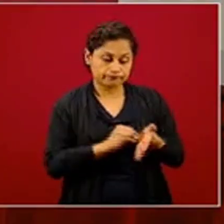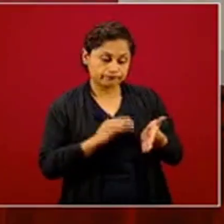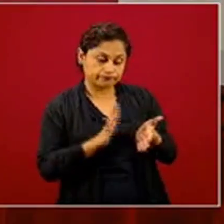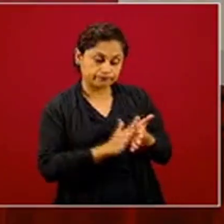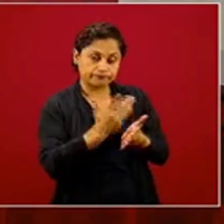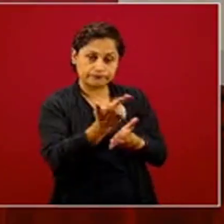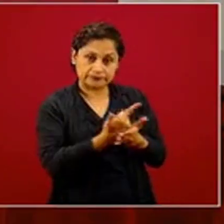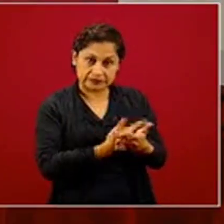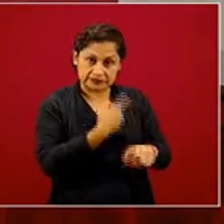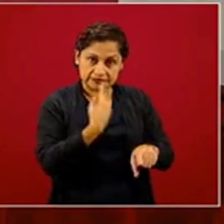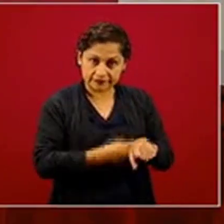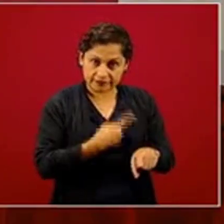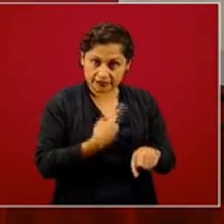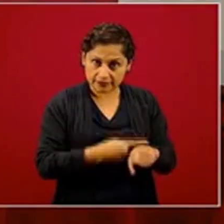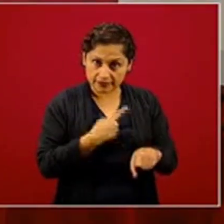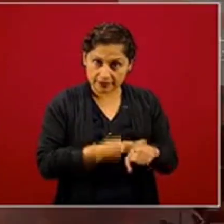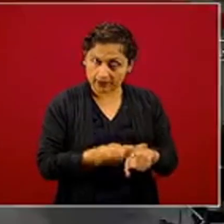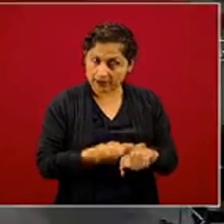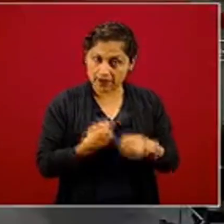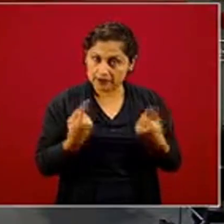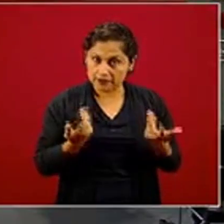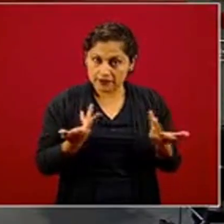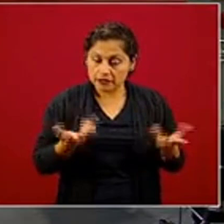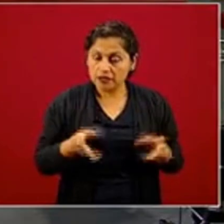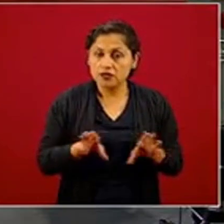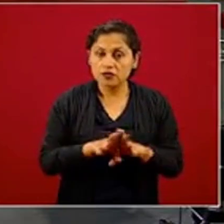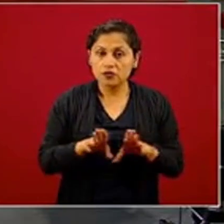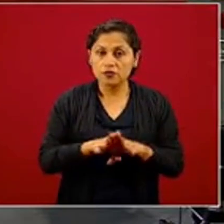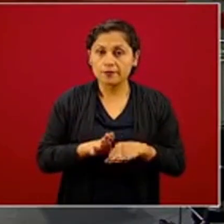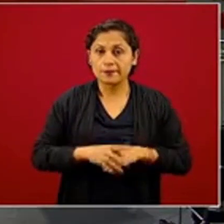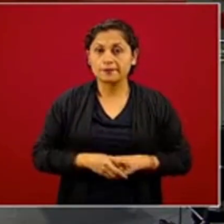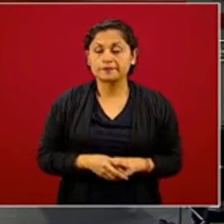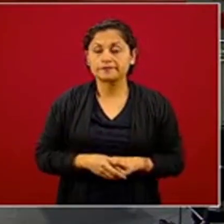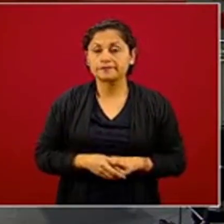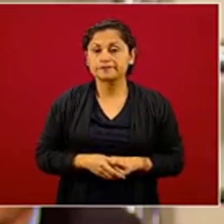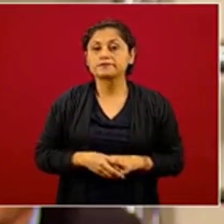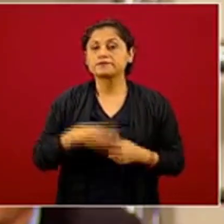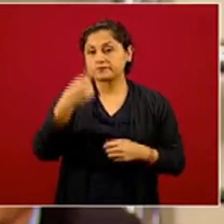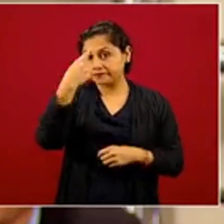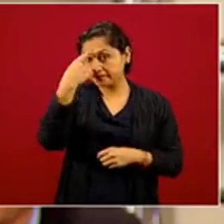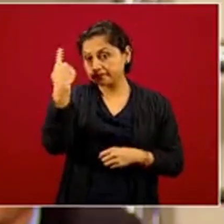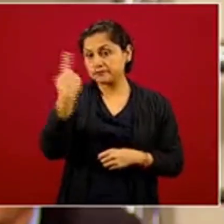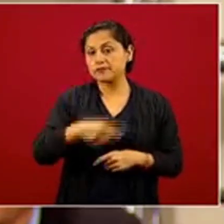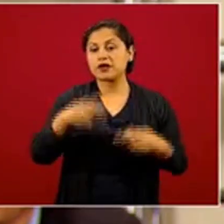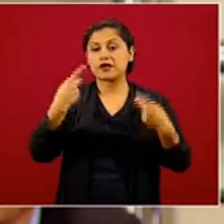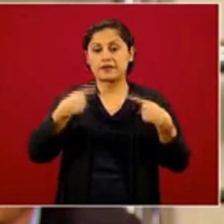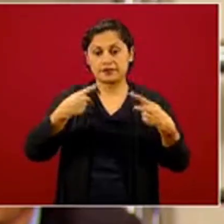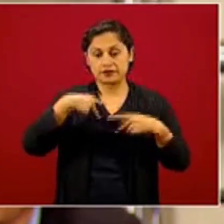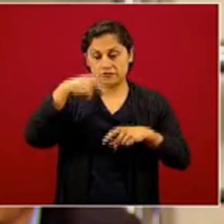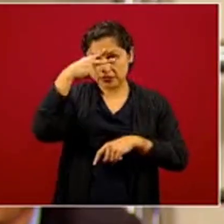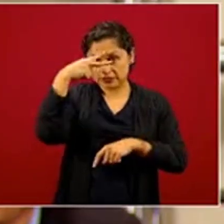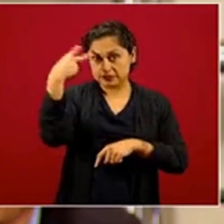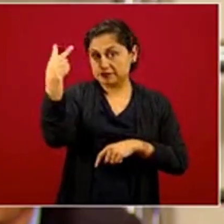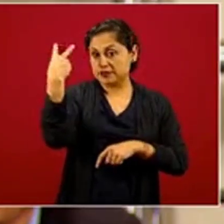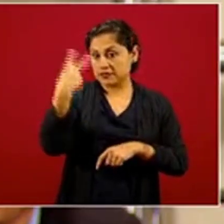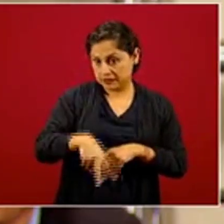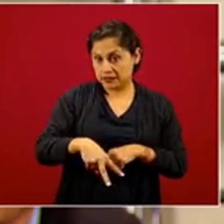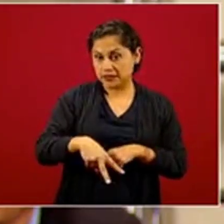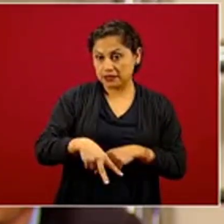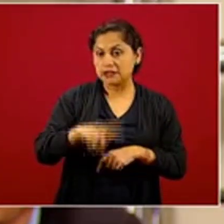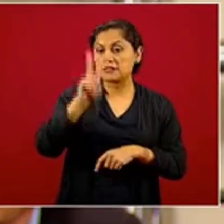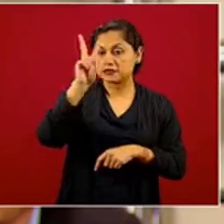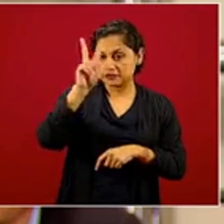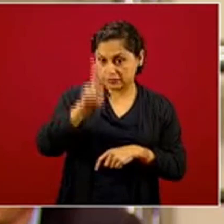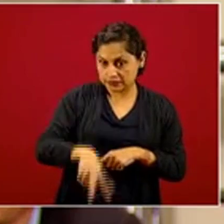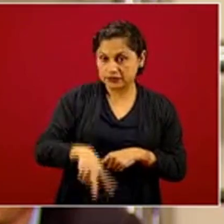para que sea atendida correctamente y que los mexicanos, como se anuncia mucho, realmente tengan